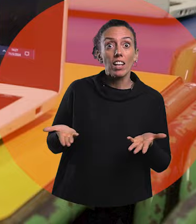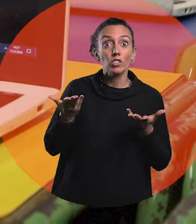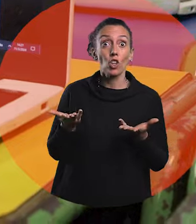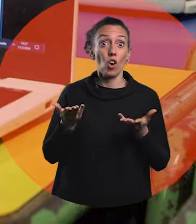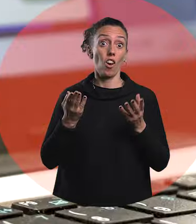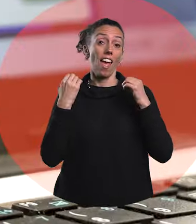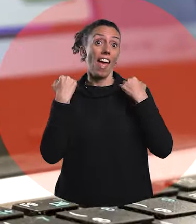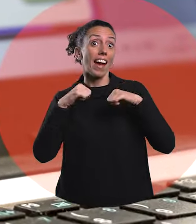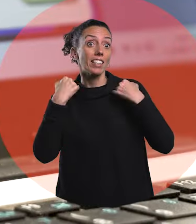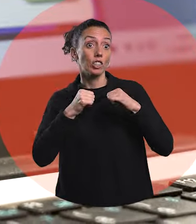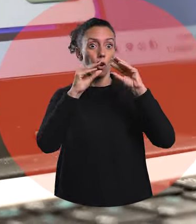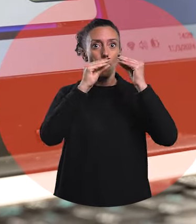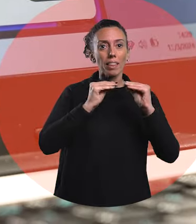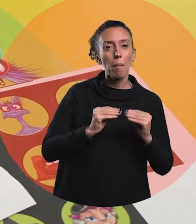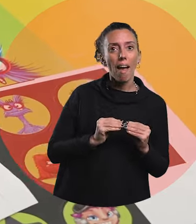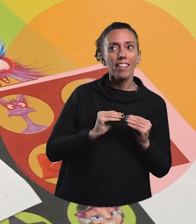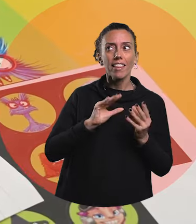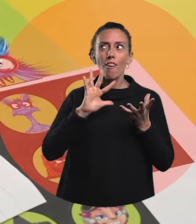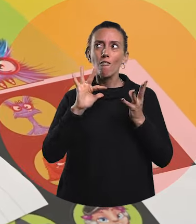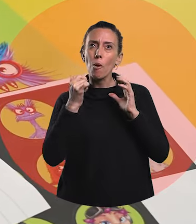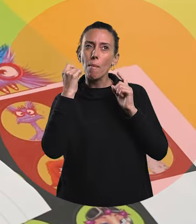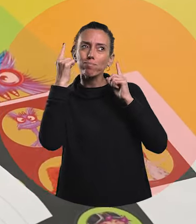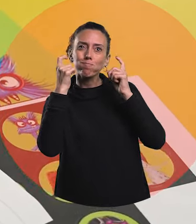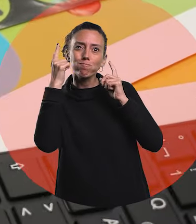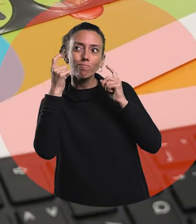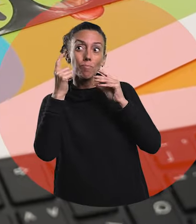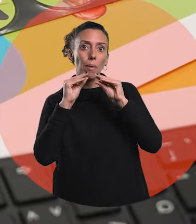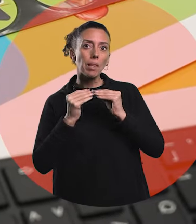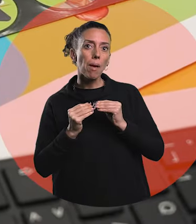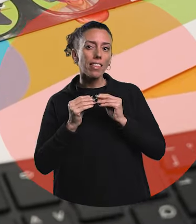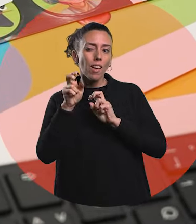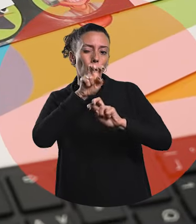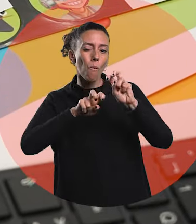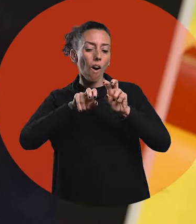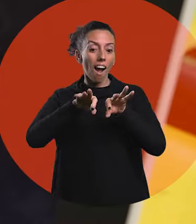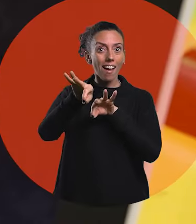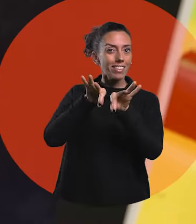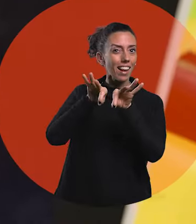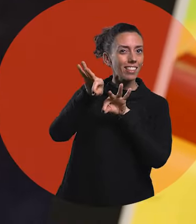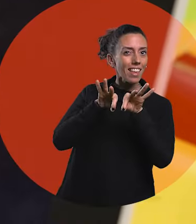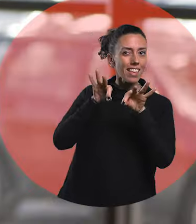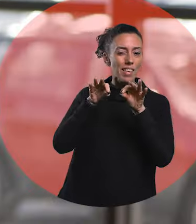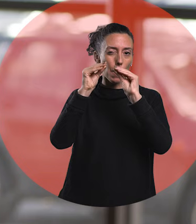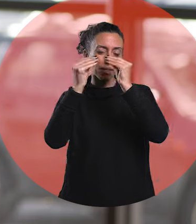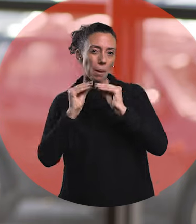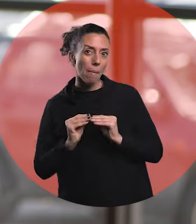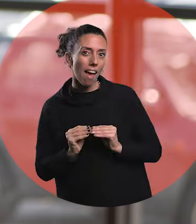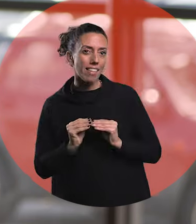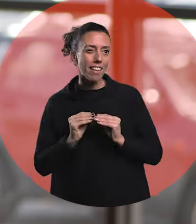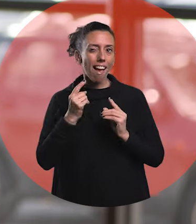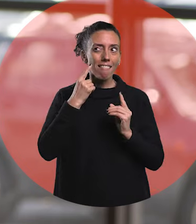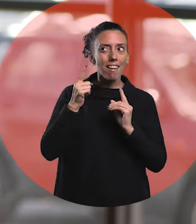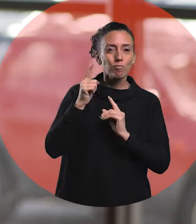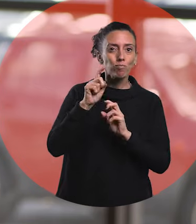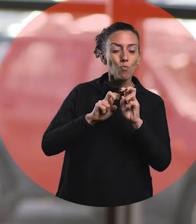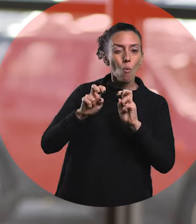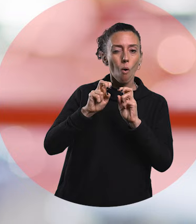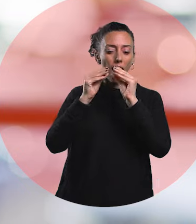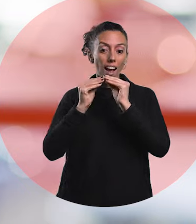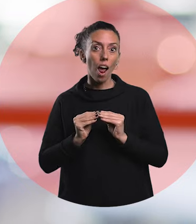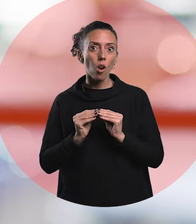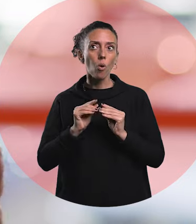en contacto con ejercicios de matemática, con forma de pensar matemática, con estrategias matemáticas, con cálculo, hace